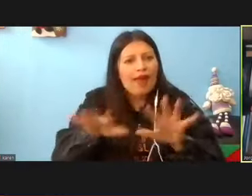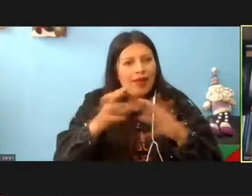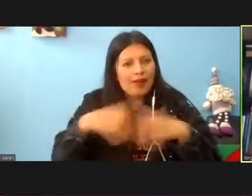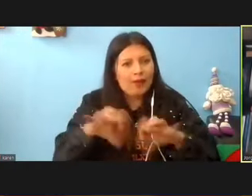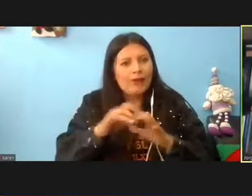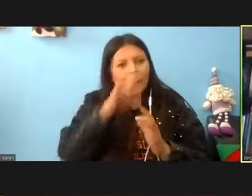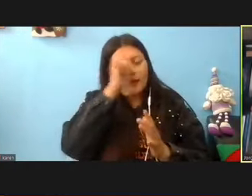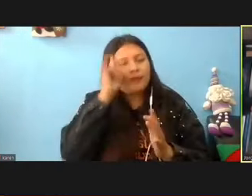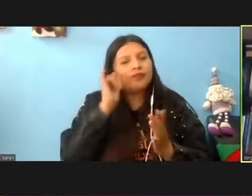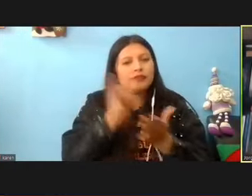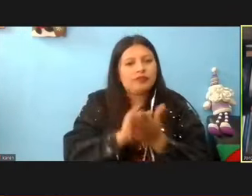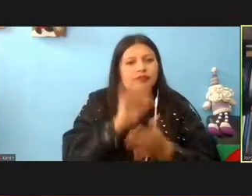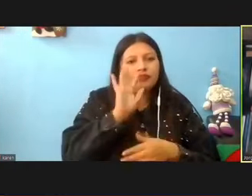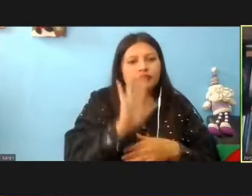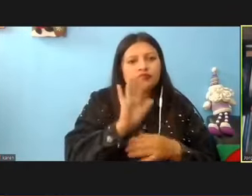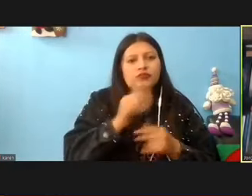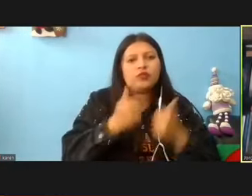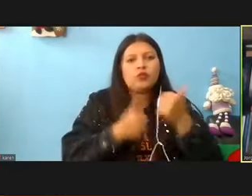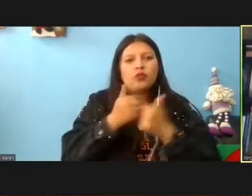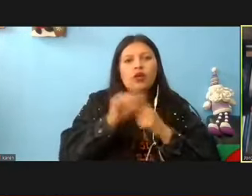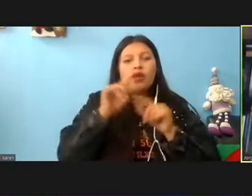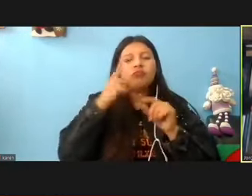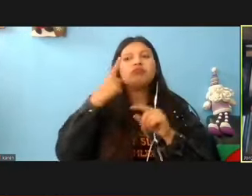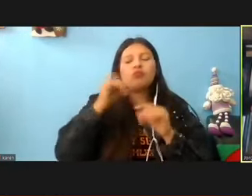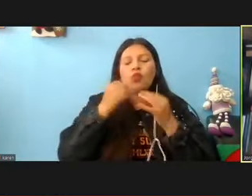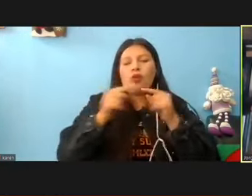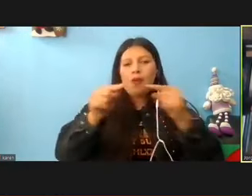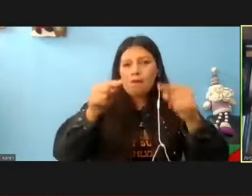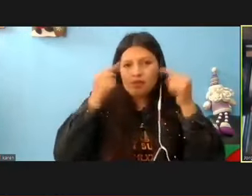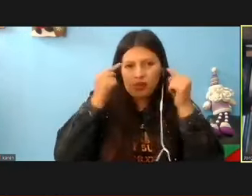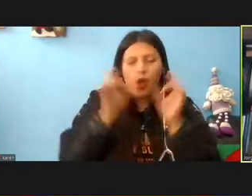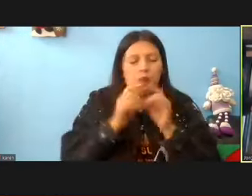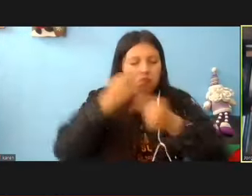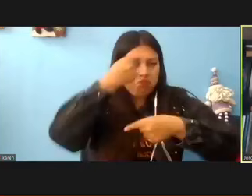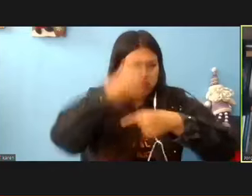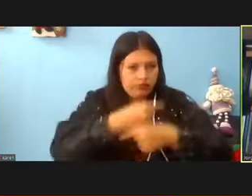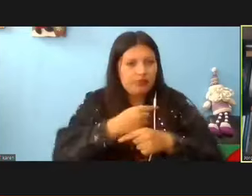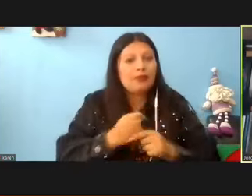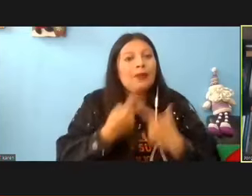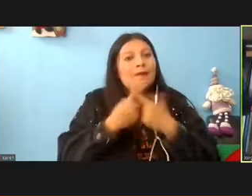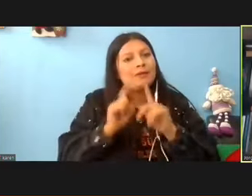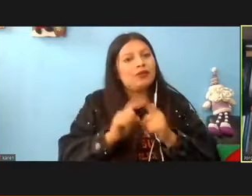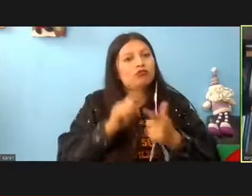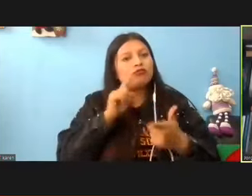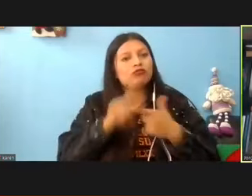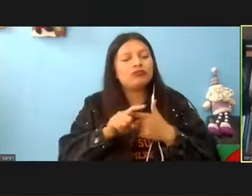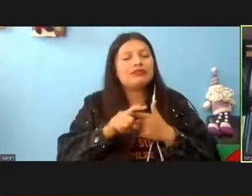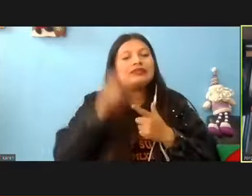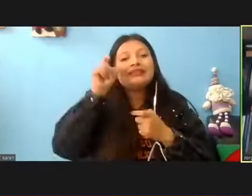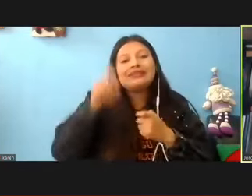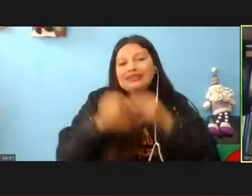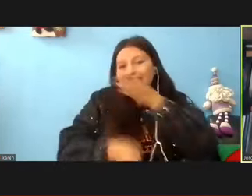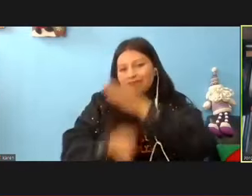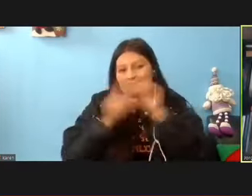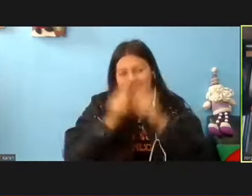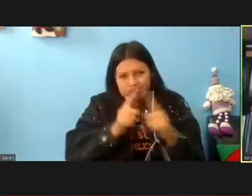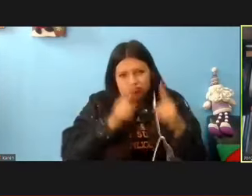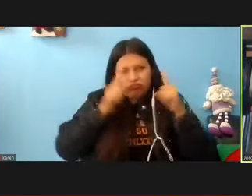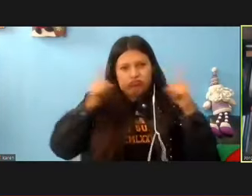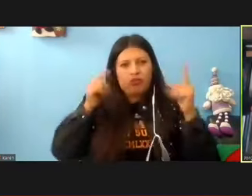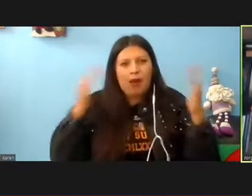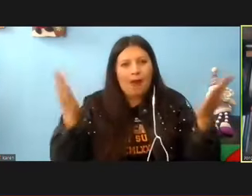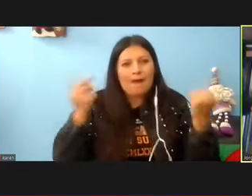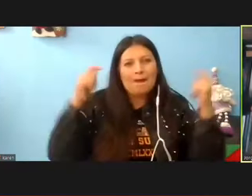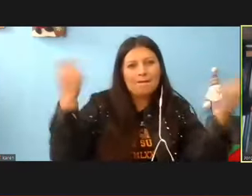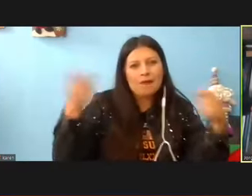hay una meta cumplida, pero sin duda falta, hay que seguir ampliando la convocatoria. Si bien lo